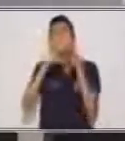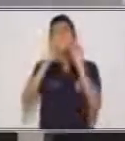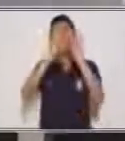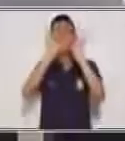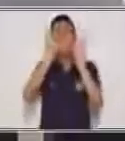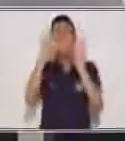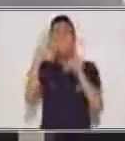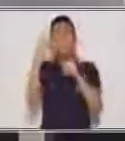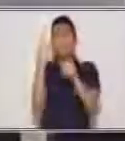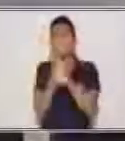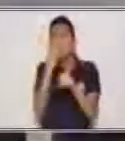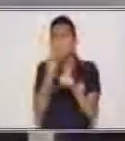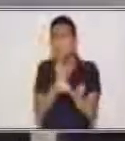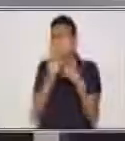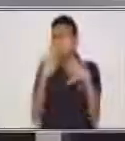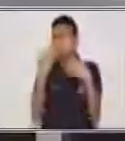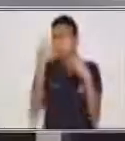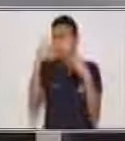utilicé